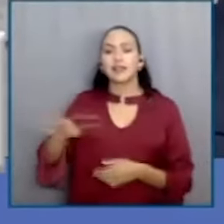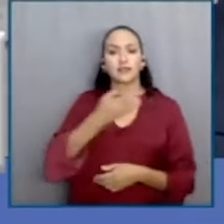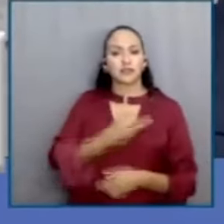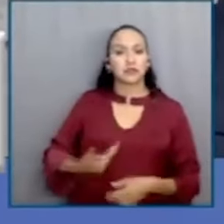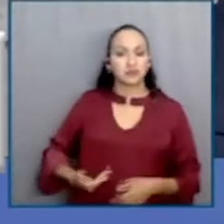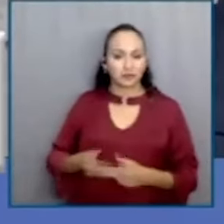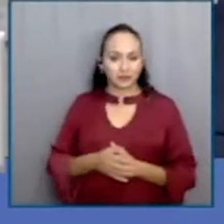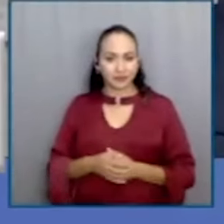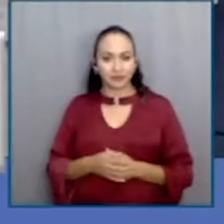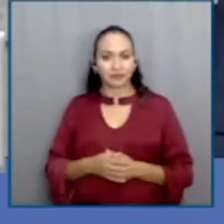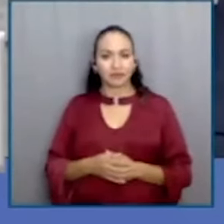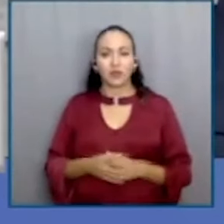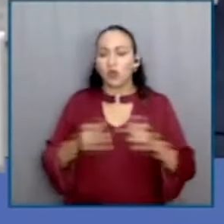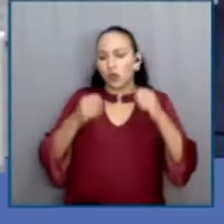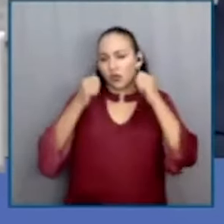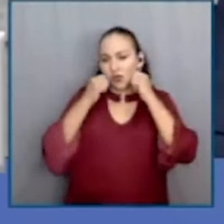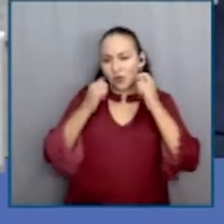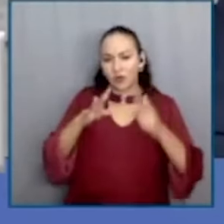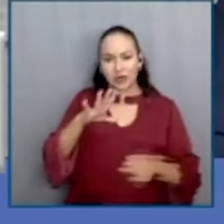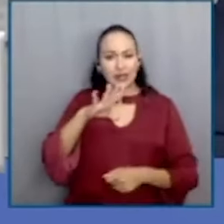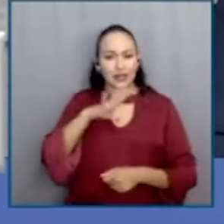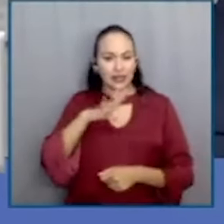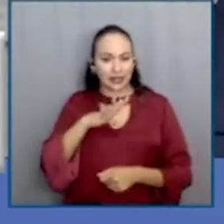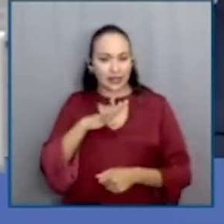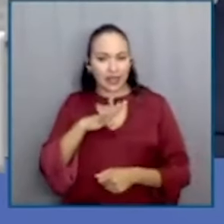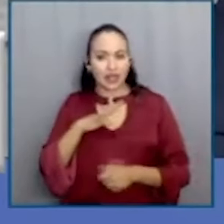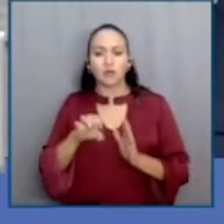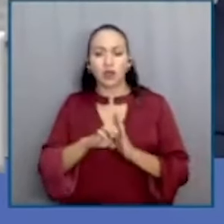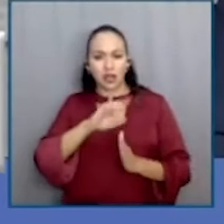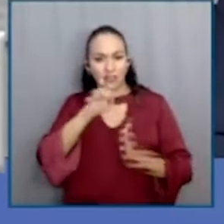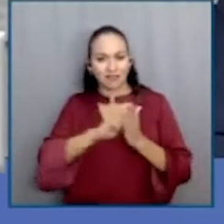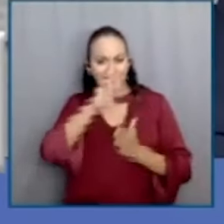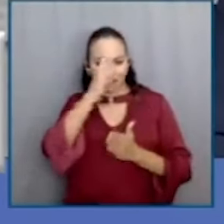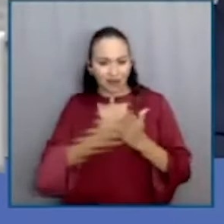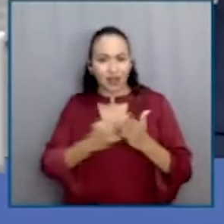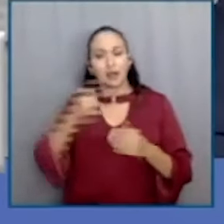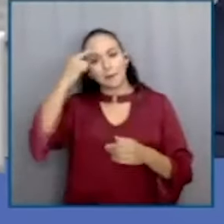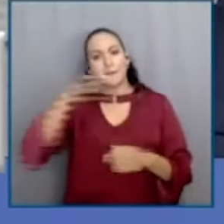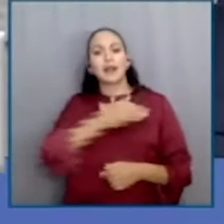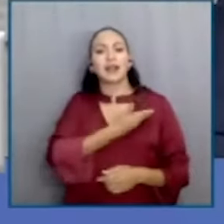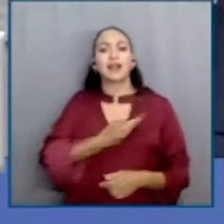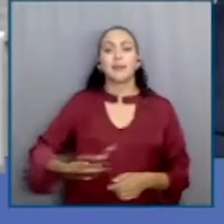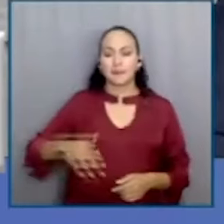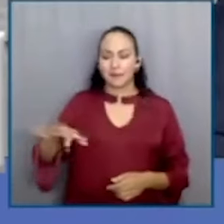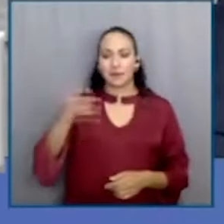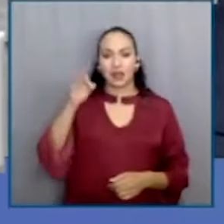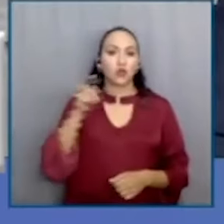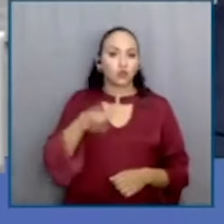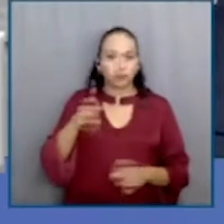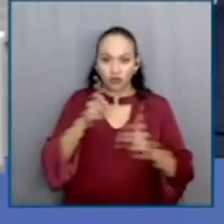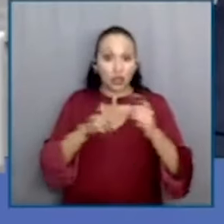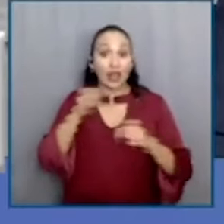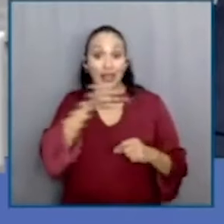haya una impugnación de la elección de presidente de la República, que nadie dude que llevará